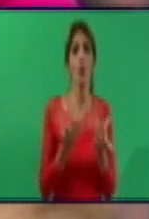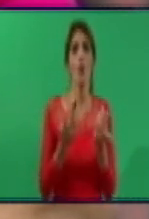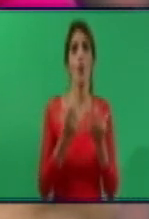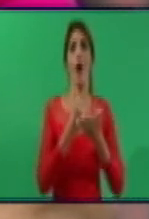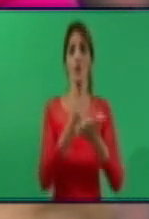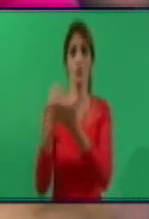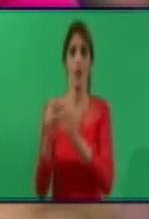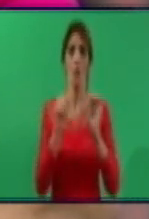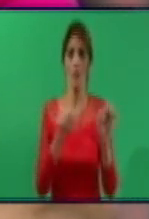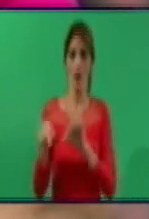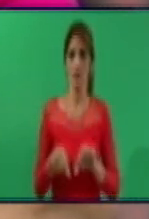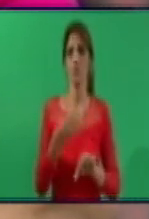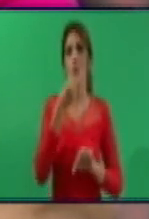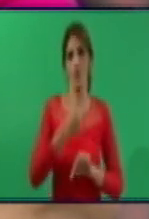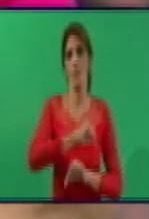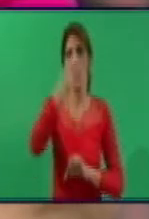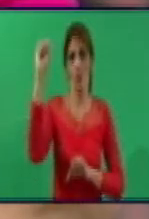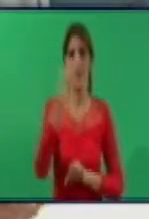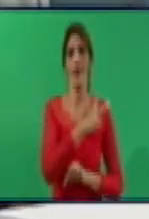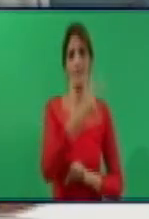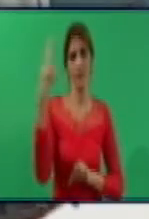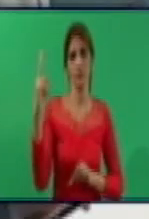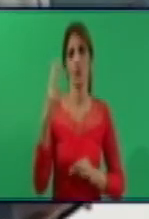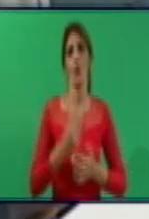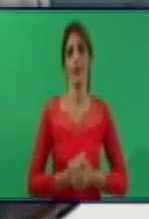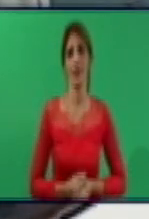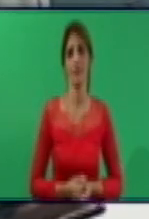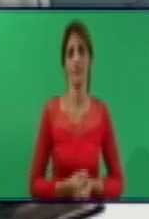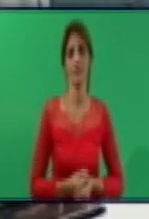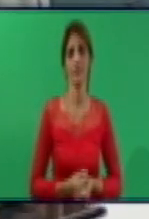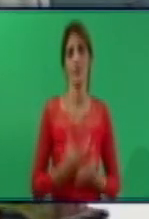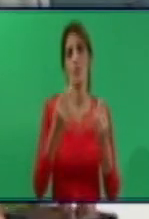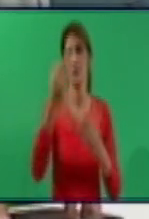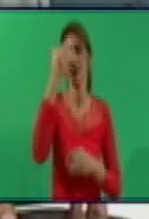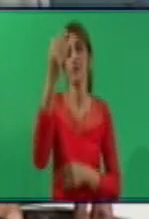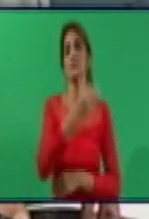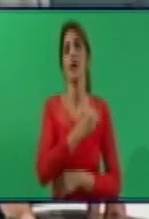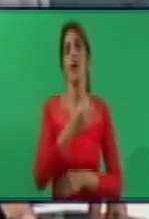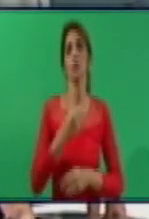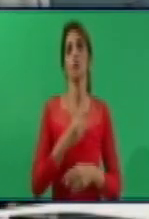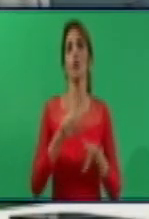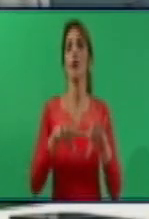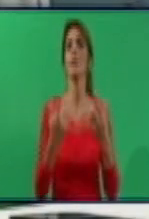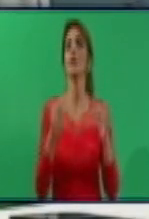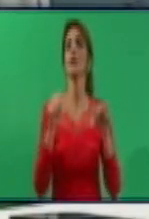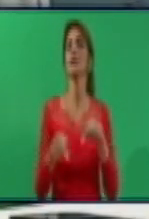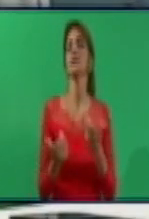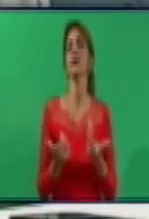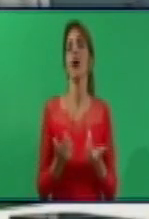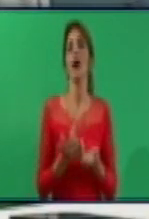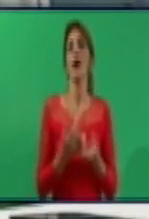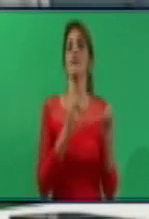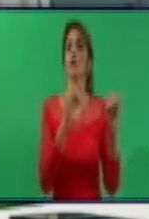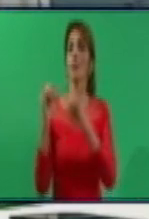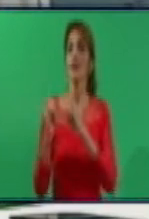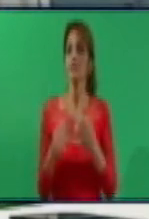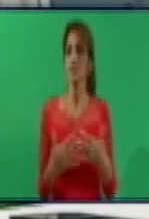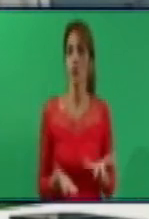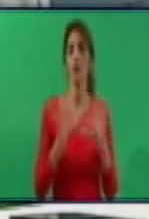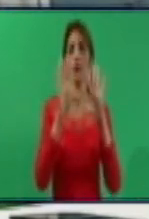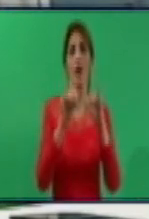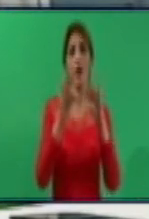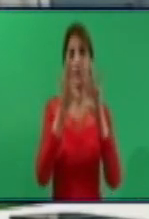en cada lugar, podemos lograrlo. Muchísimas gracias a la doctora Kenia por esta panorámica general de la situación